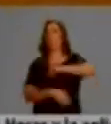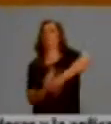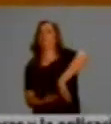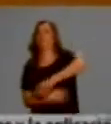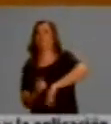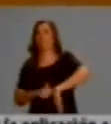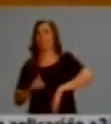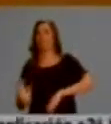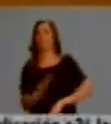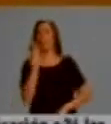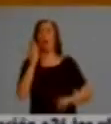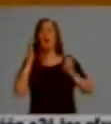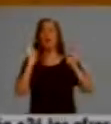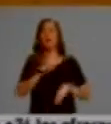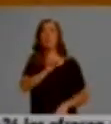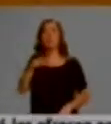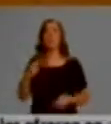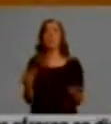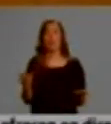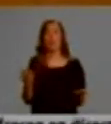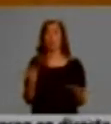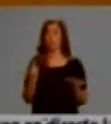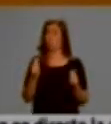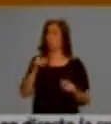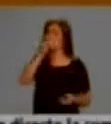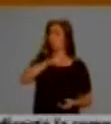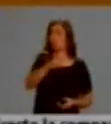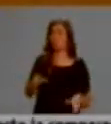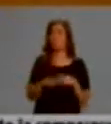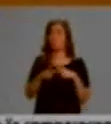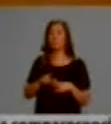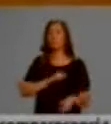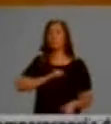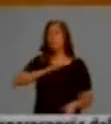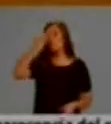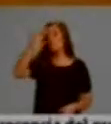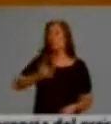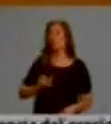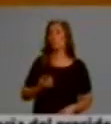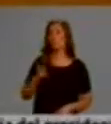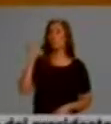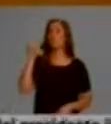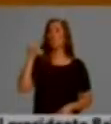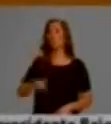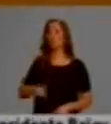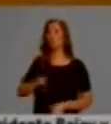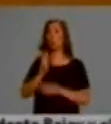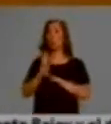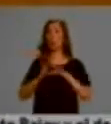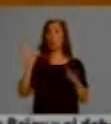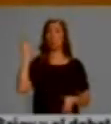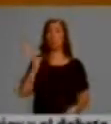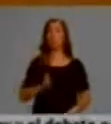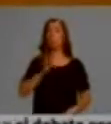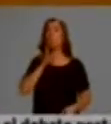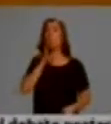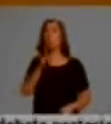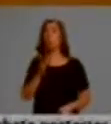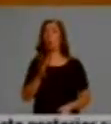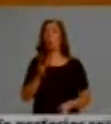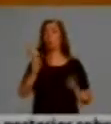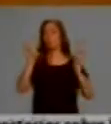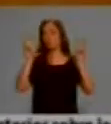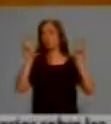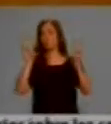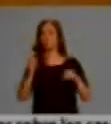tormenta. Y el resultado es que muchos ciudadanos hoy creen que no ha venido al Parlamento porque o no